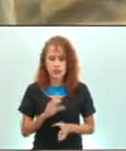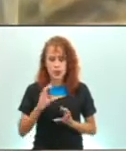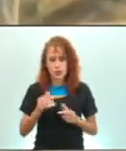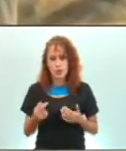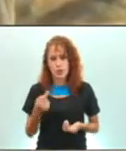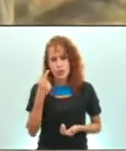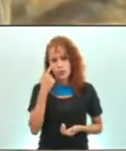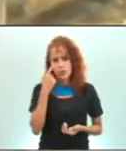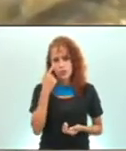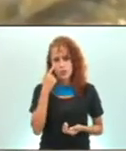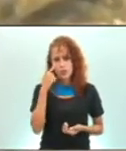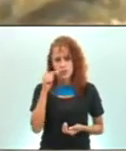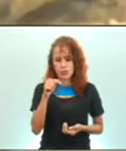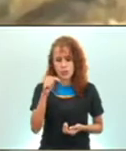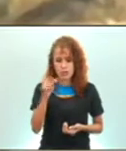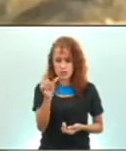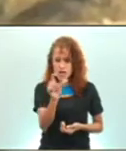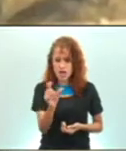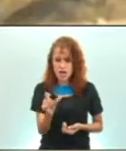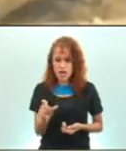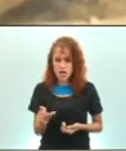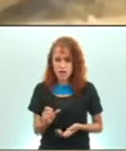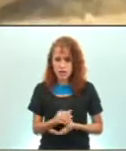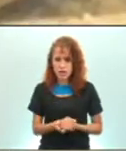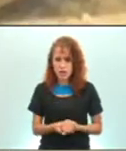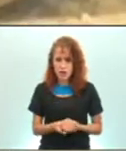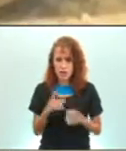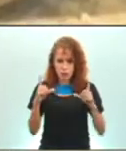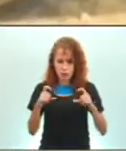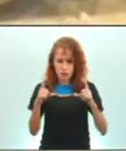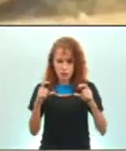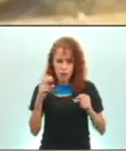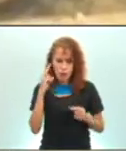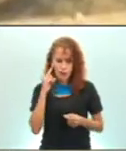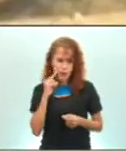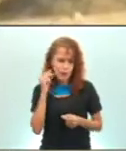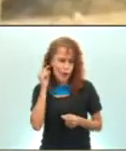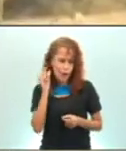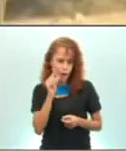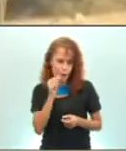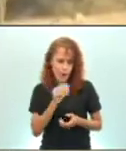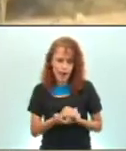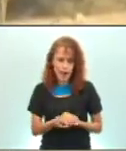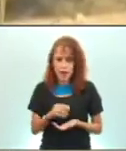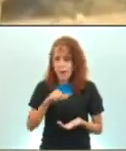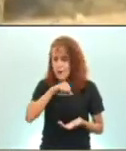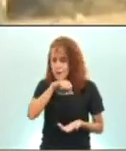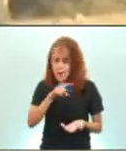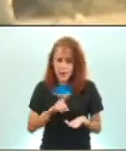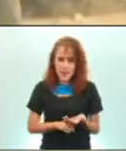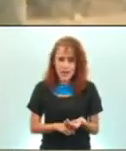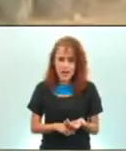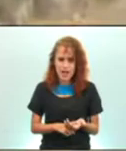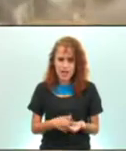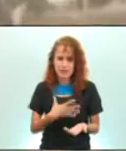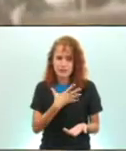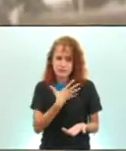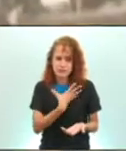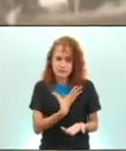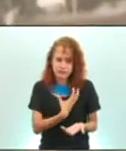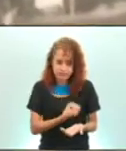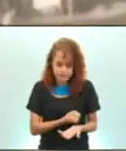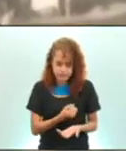Realmente cuando vemos esta misma boca del río con fotos de nuestros abuelos, de nuestros padres, nos da